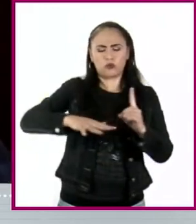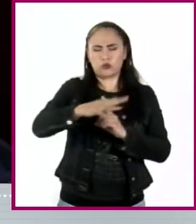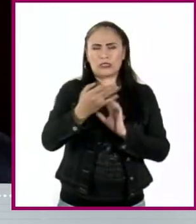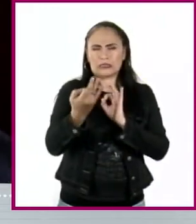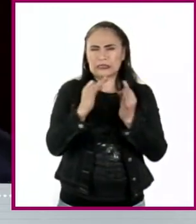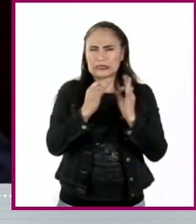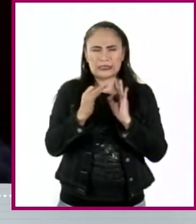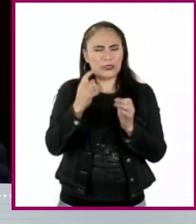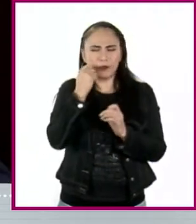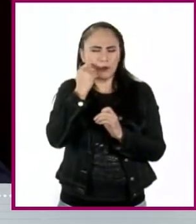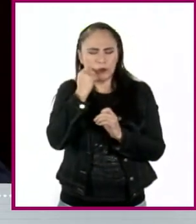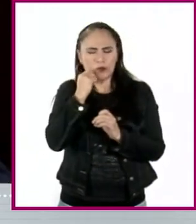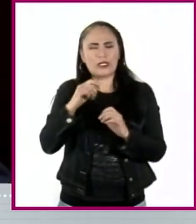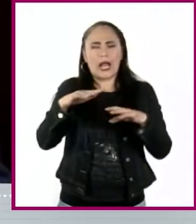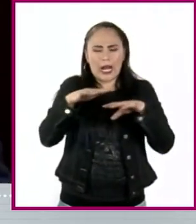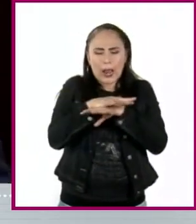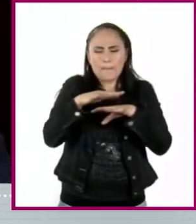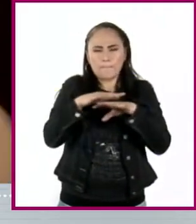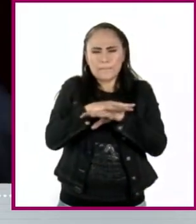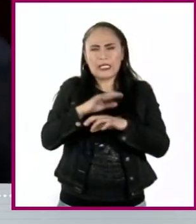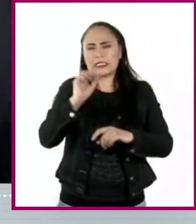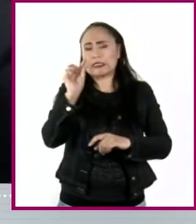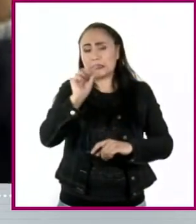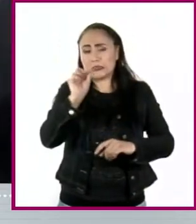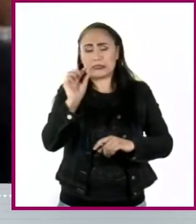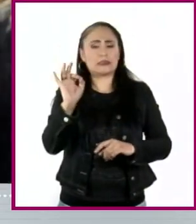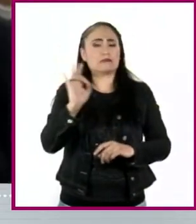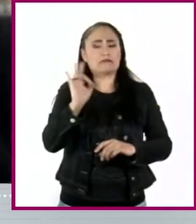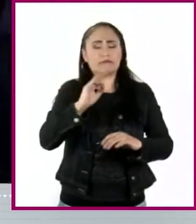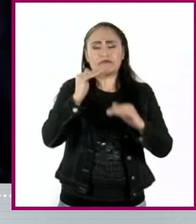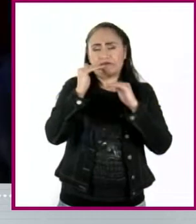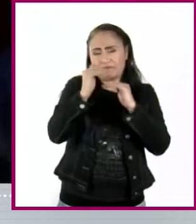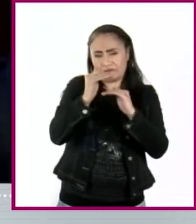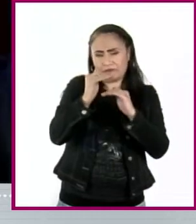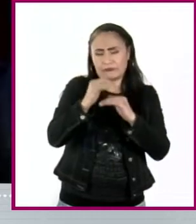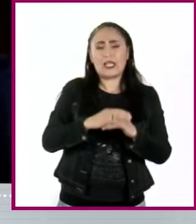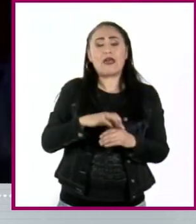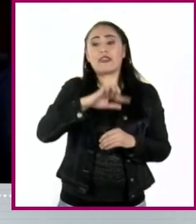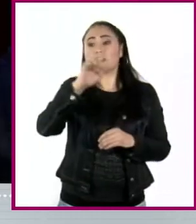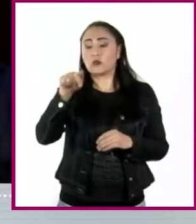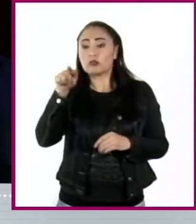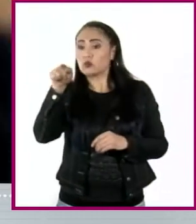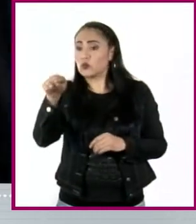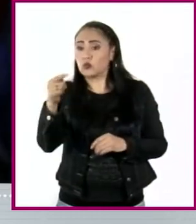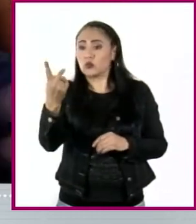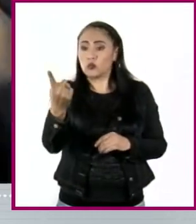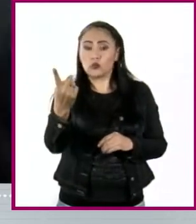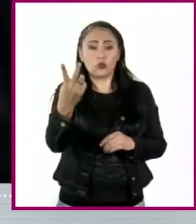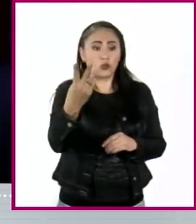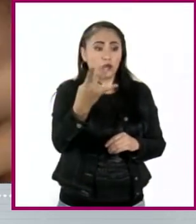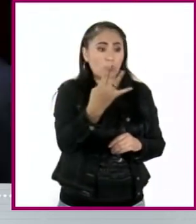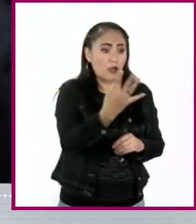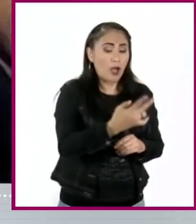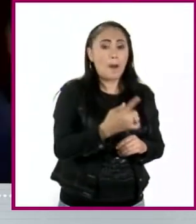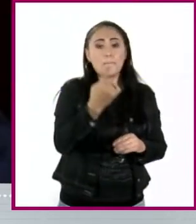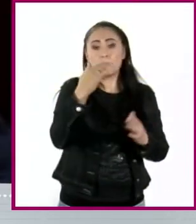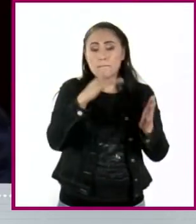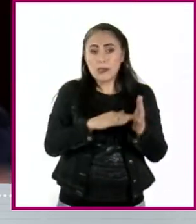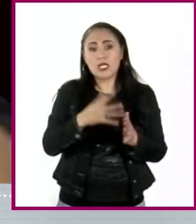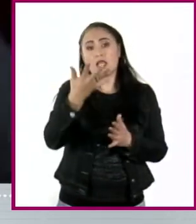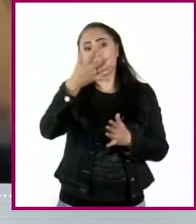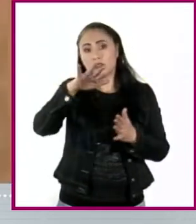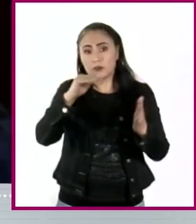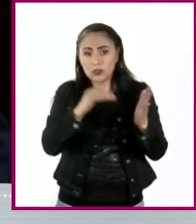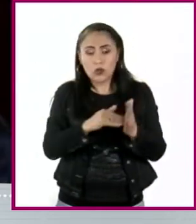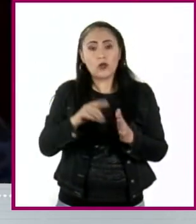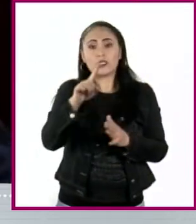parecer una medida muy limitada, cuando esta posibilidad se multiplica por 1,000, por 1,000,000, por 10 millones, por 100 millones,